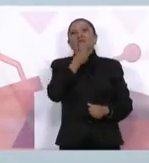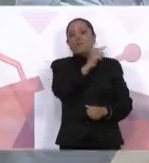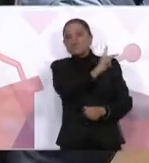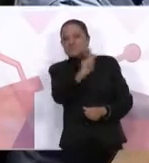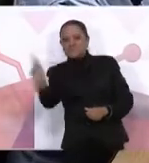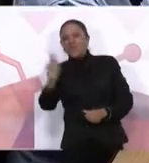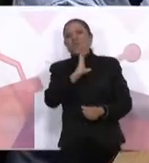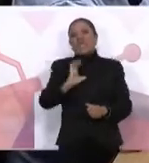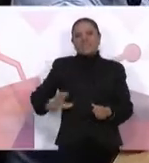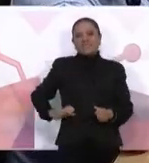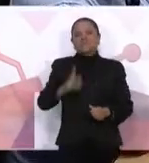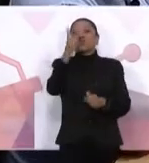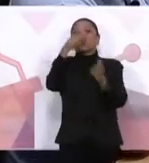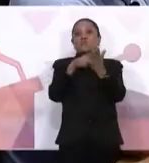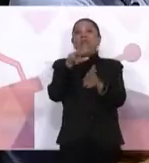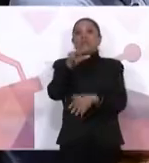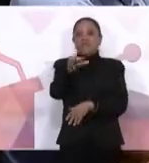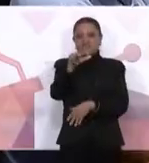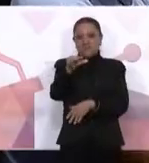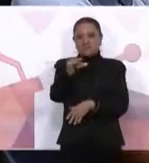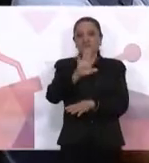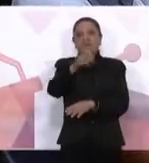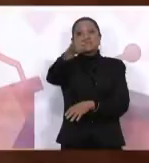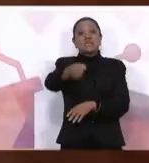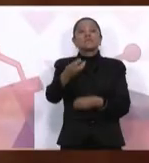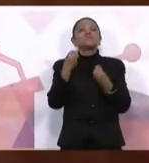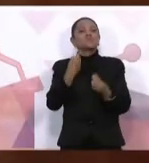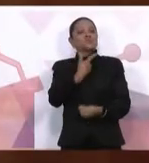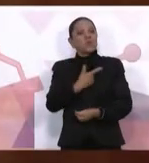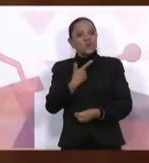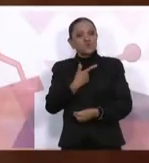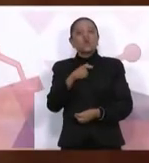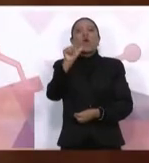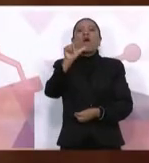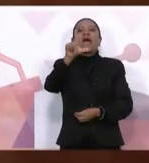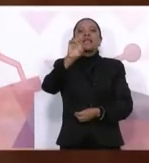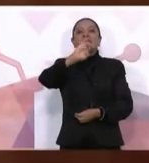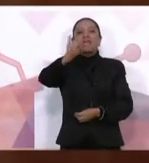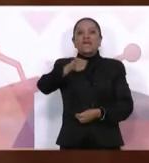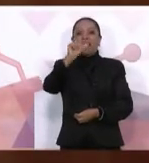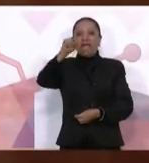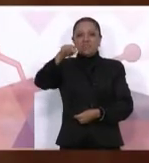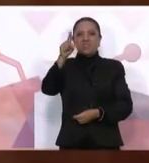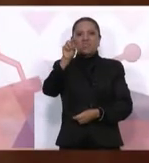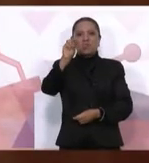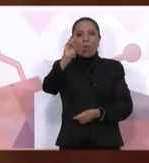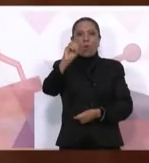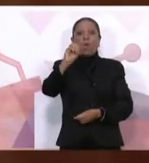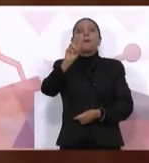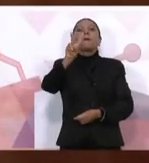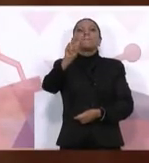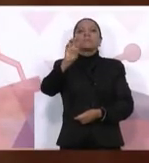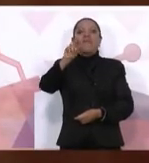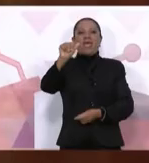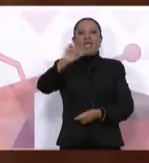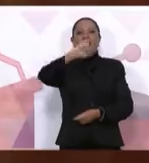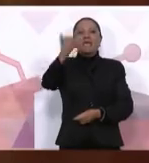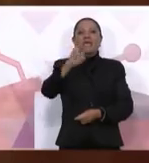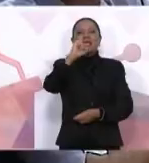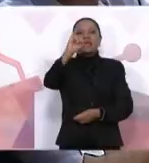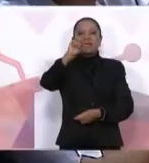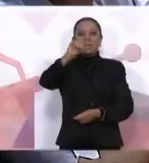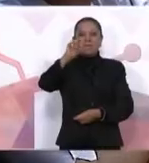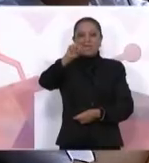saludo con mucho gusto alejandro vera jiménez el candidato del partido nueva alianza buenas noches buenas noches gusto estar con ustedes